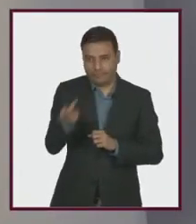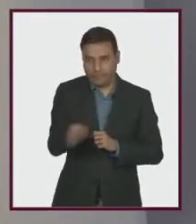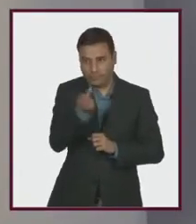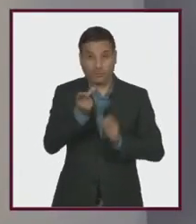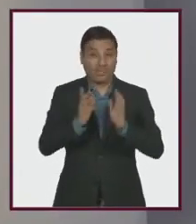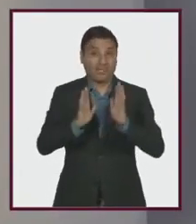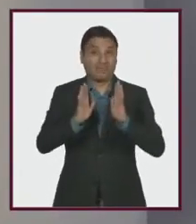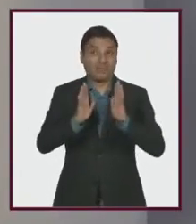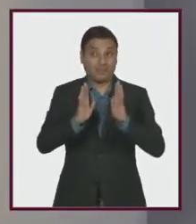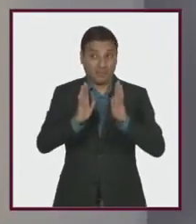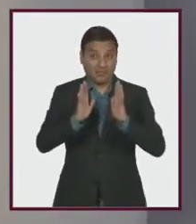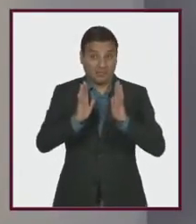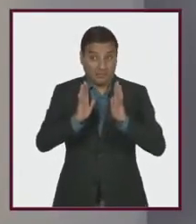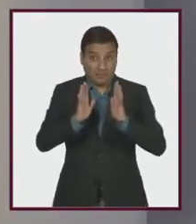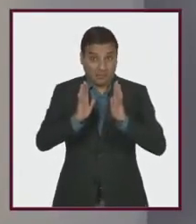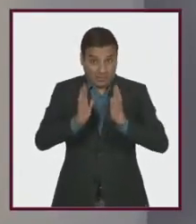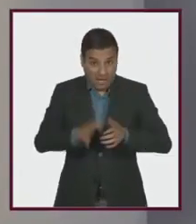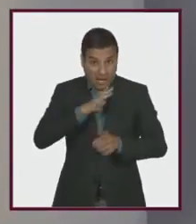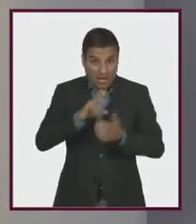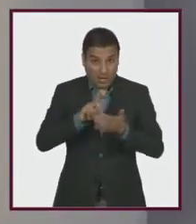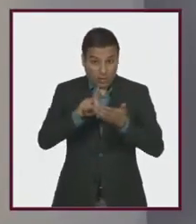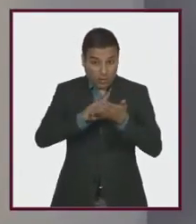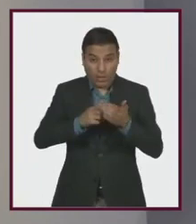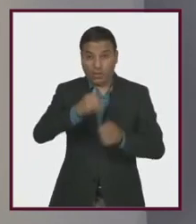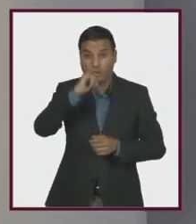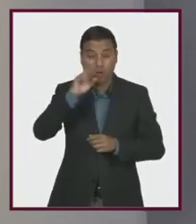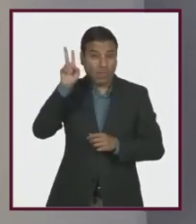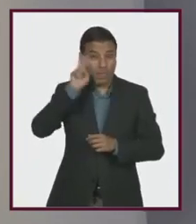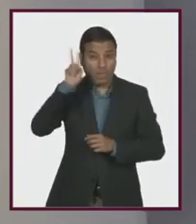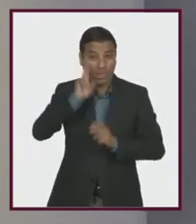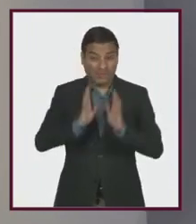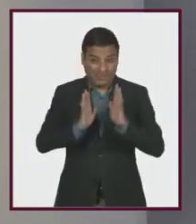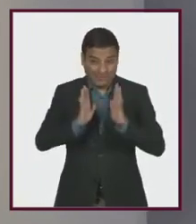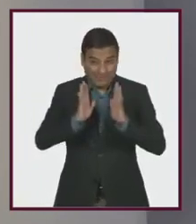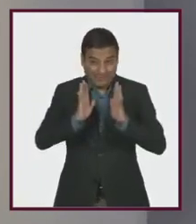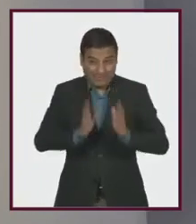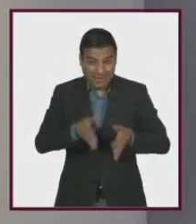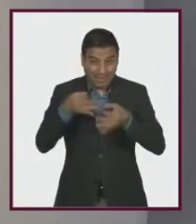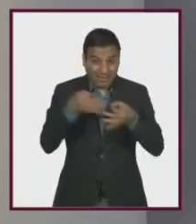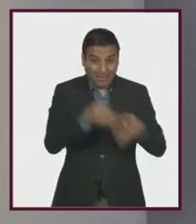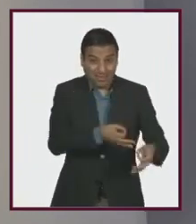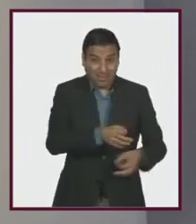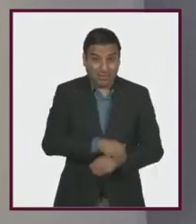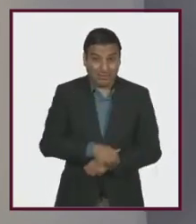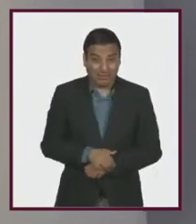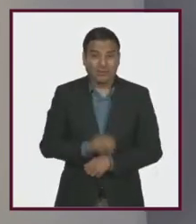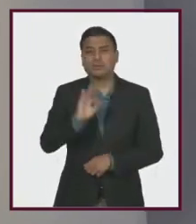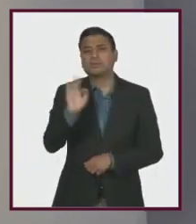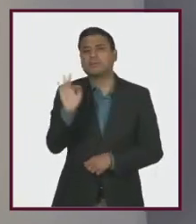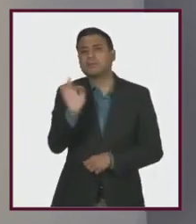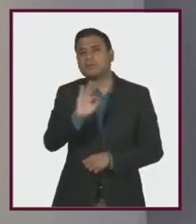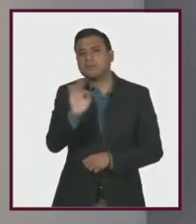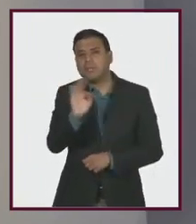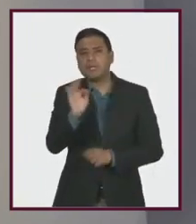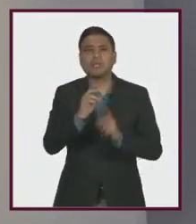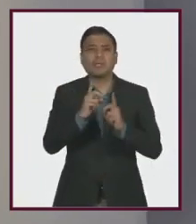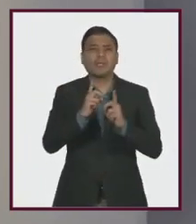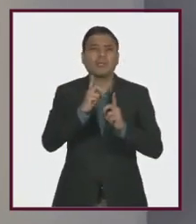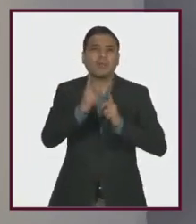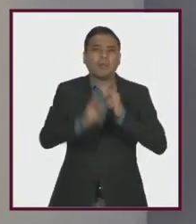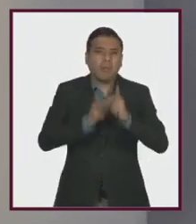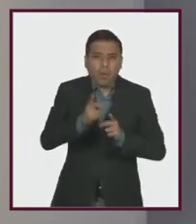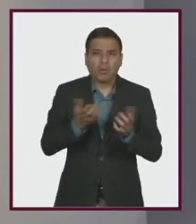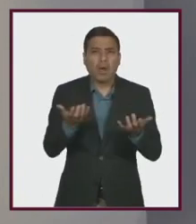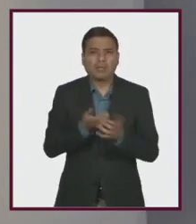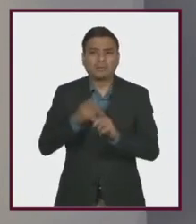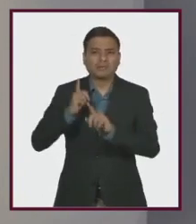adicto porque ya tiene una dependencia, como lo vimos en las láminas anteriores, y está dejando de hacer actividades y está pasando la mayor parte